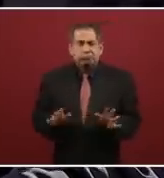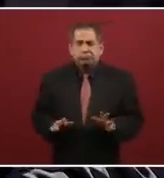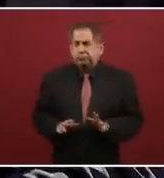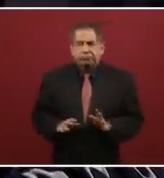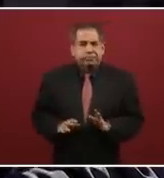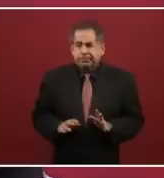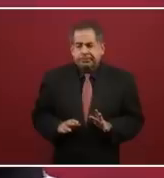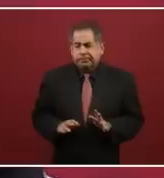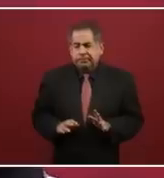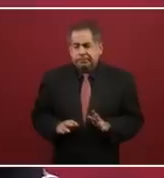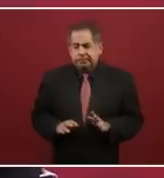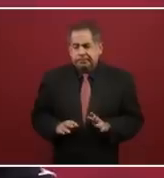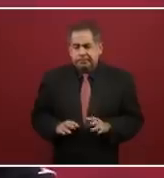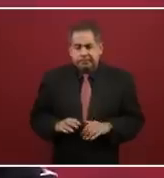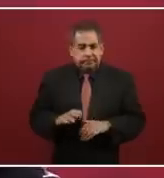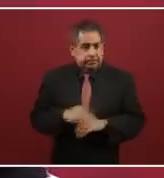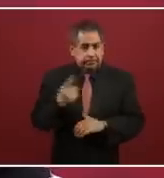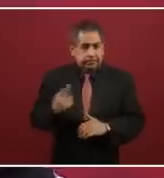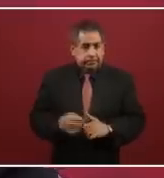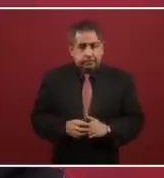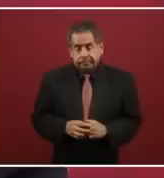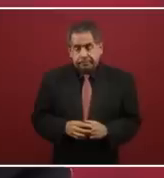porque